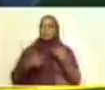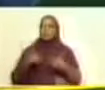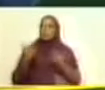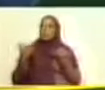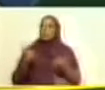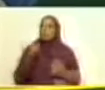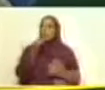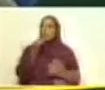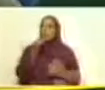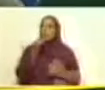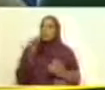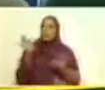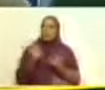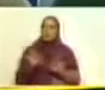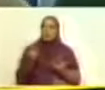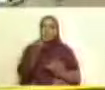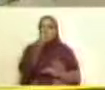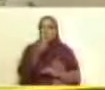Buenísimo todo.